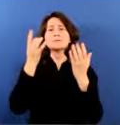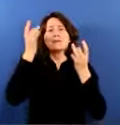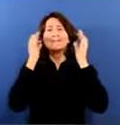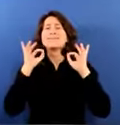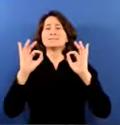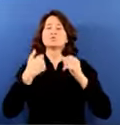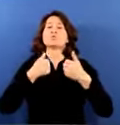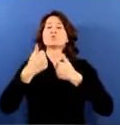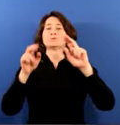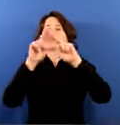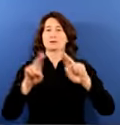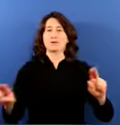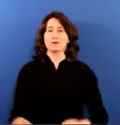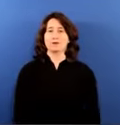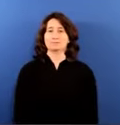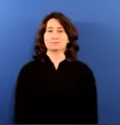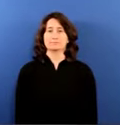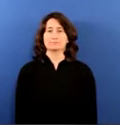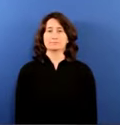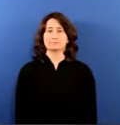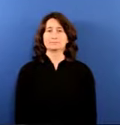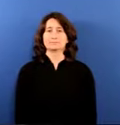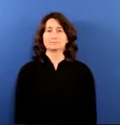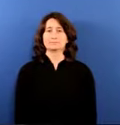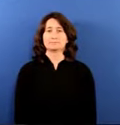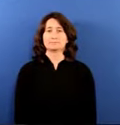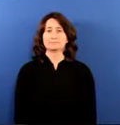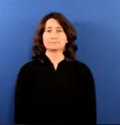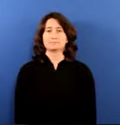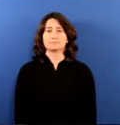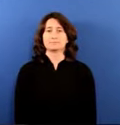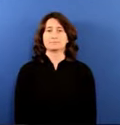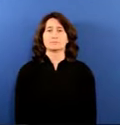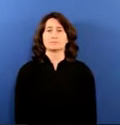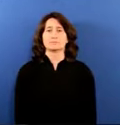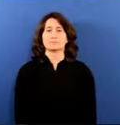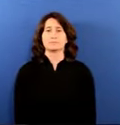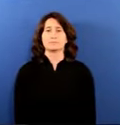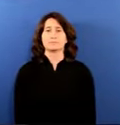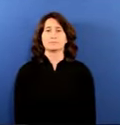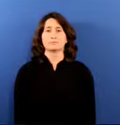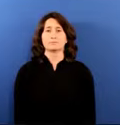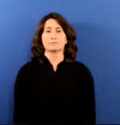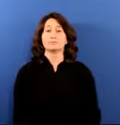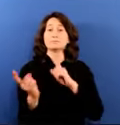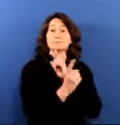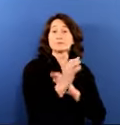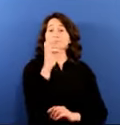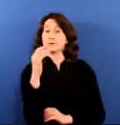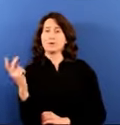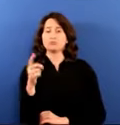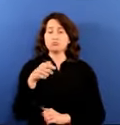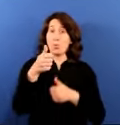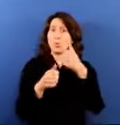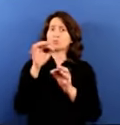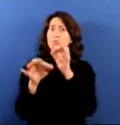a conocer la convocatoria del concurso público internacional para la creación y diseño de una marca para Bilbao Vizcaya y su proyección